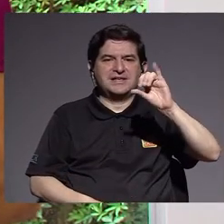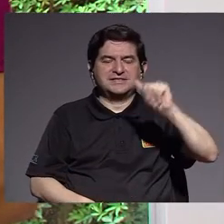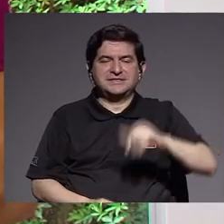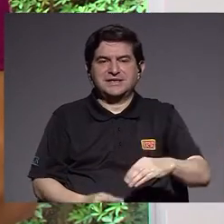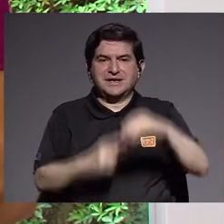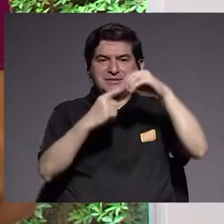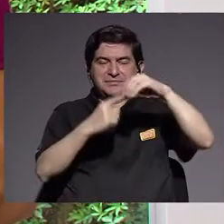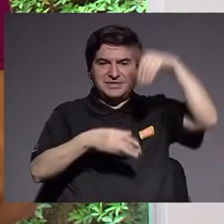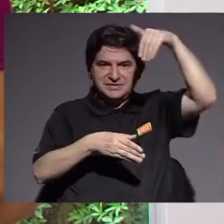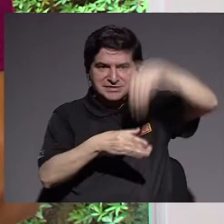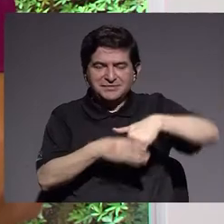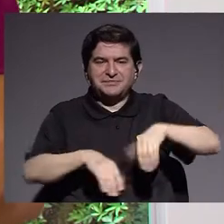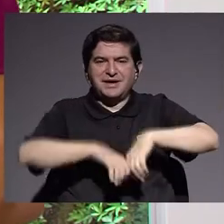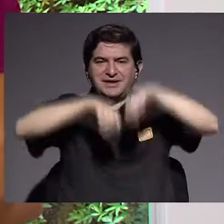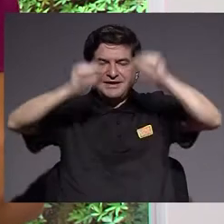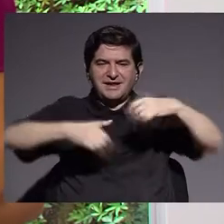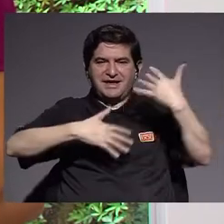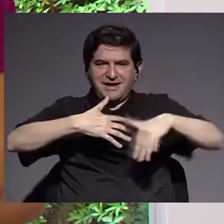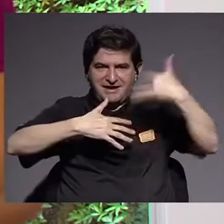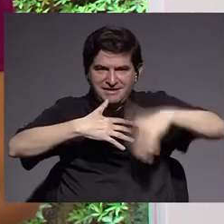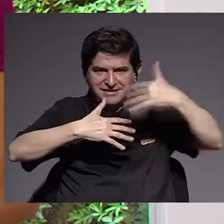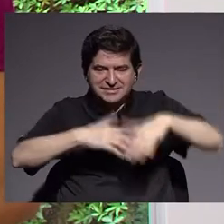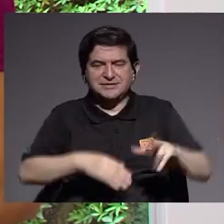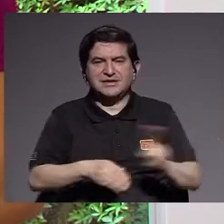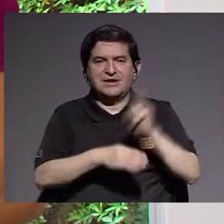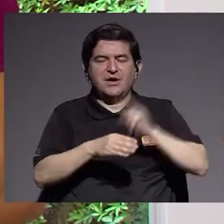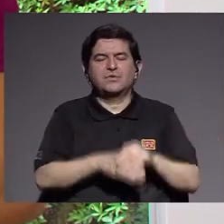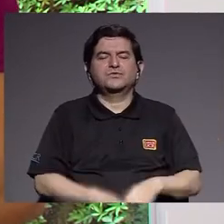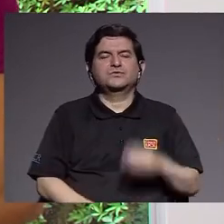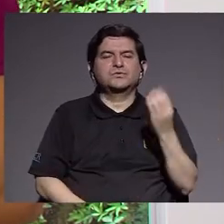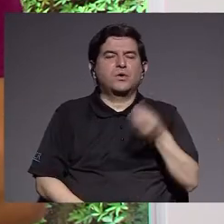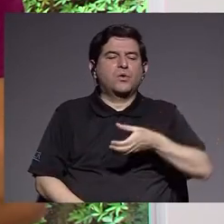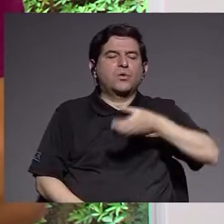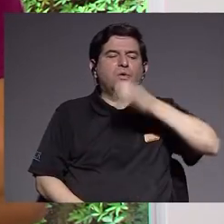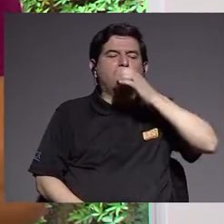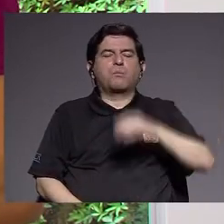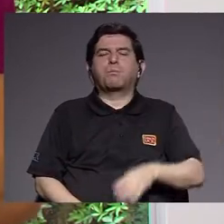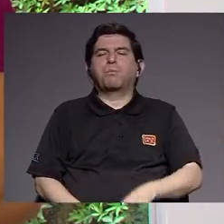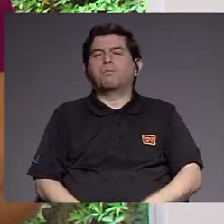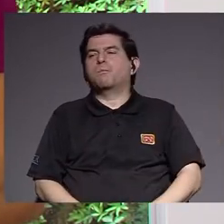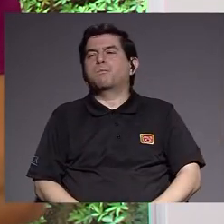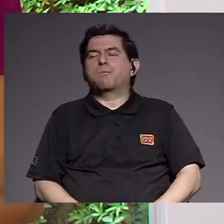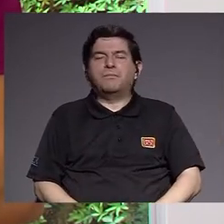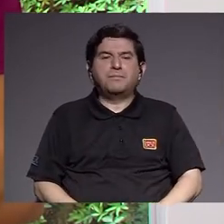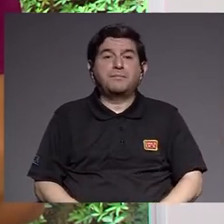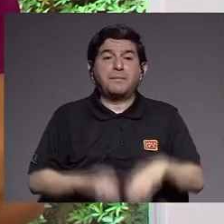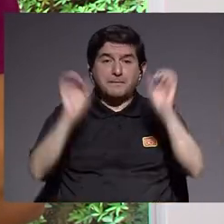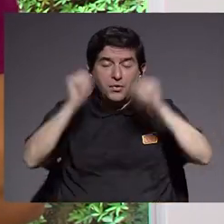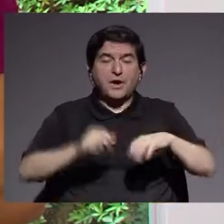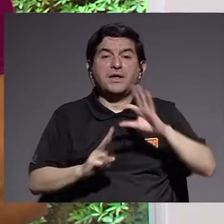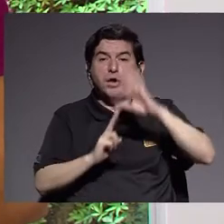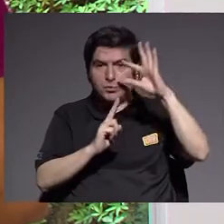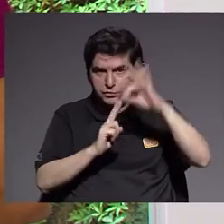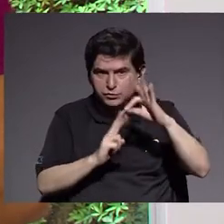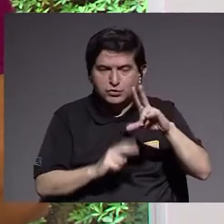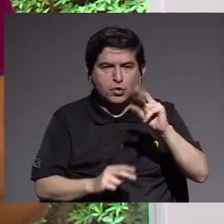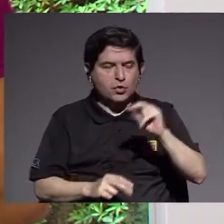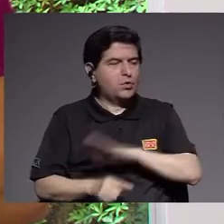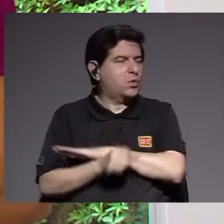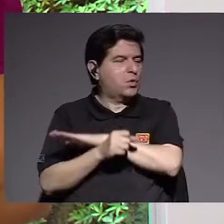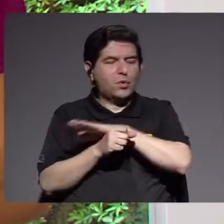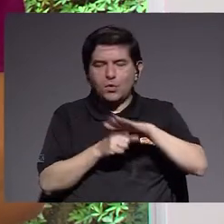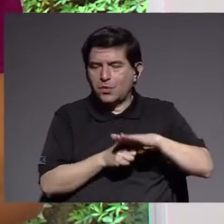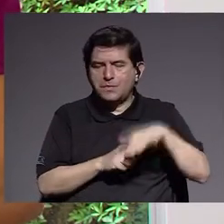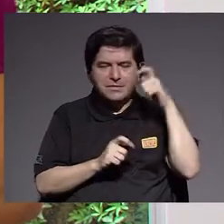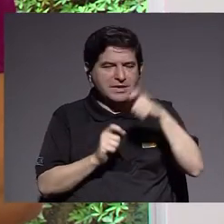ser uno de los principales entradas a lo que es el sistema circulatorio el uso de enjuagues o conductores dentales es puede ser opcional